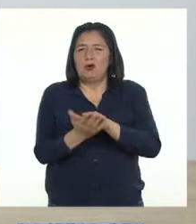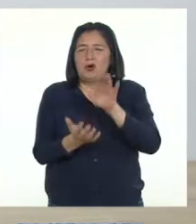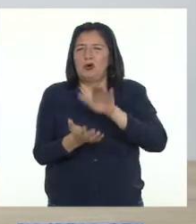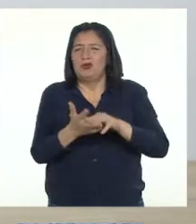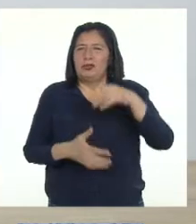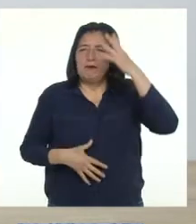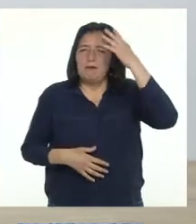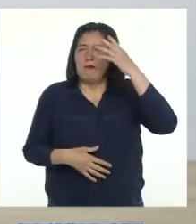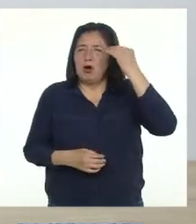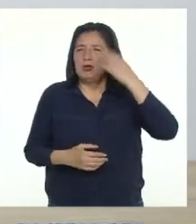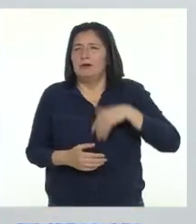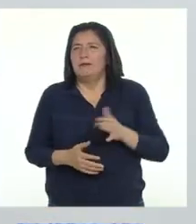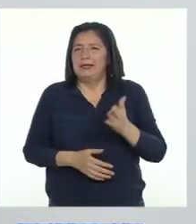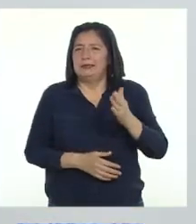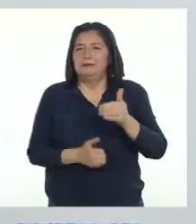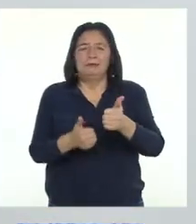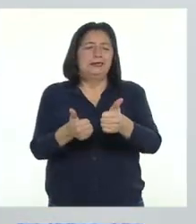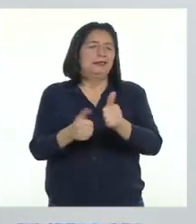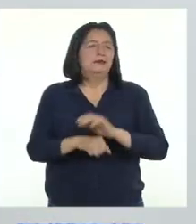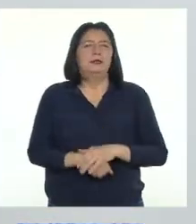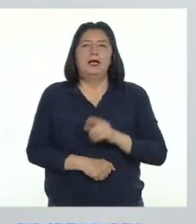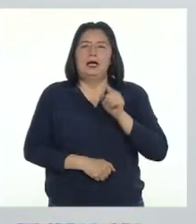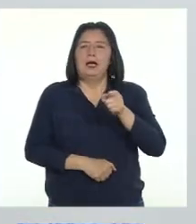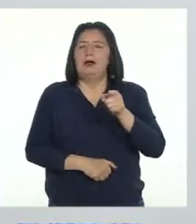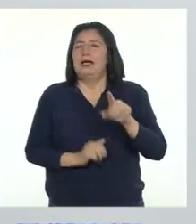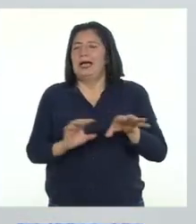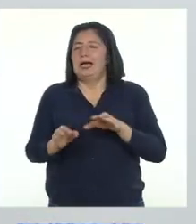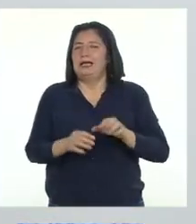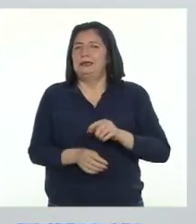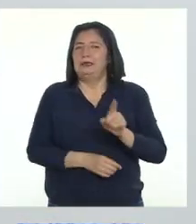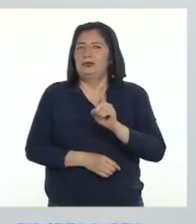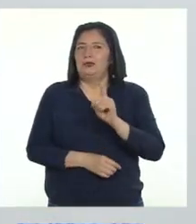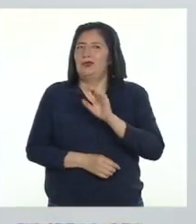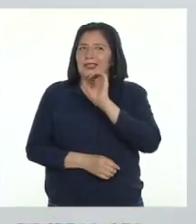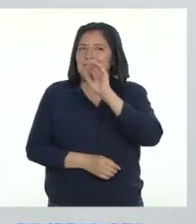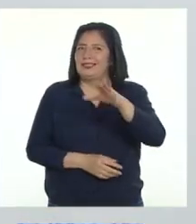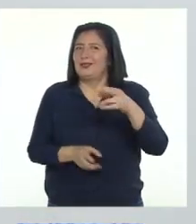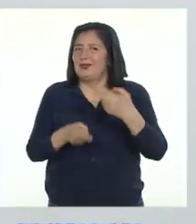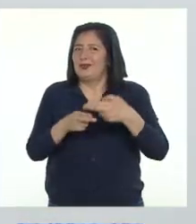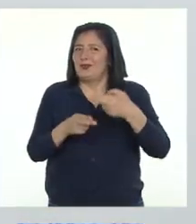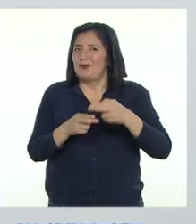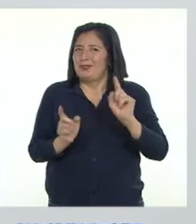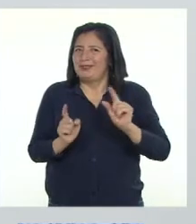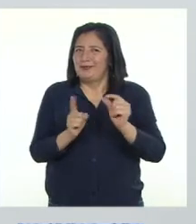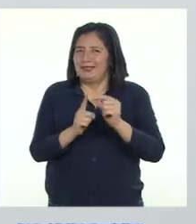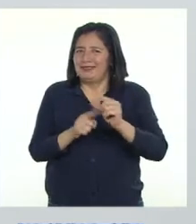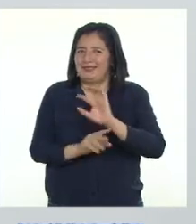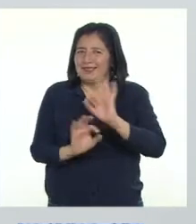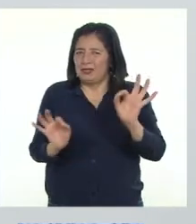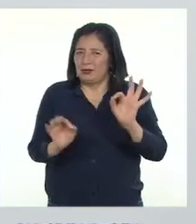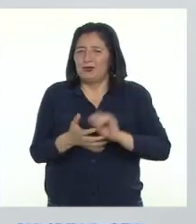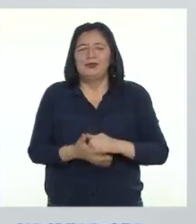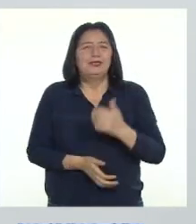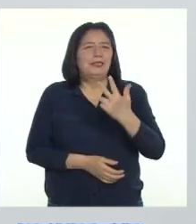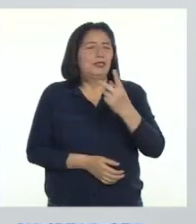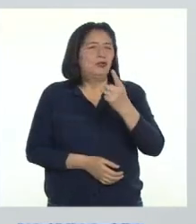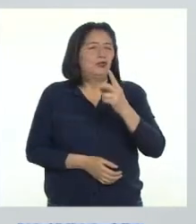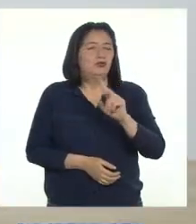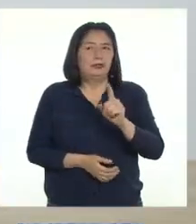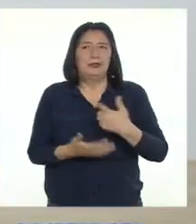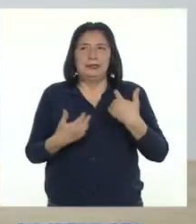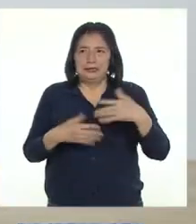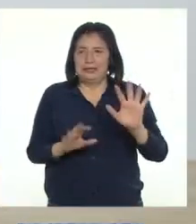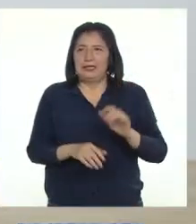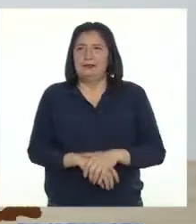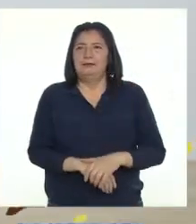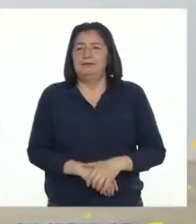cocodrilo, mono, pez. Genial. Ahora el reto es hacerlo sin pronunciar las palabras. 3, 2, 1,